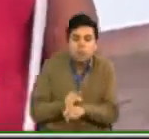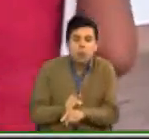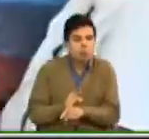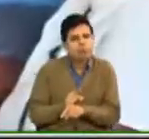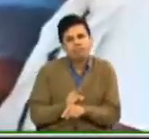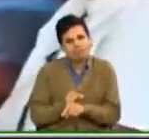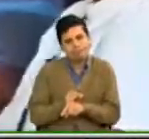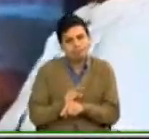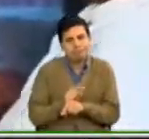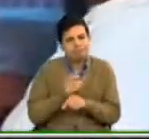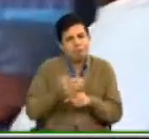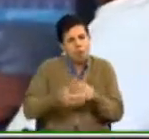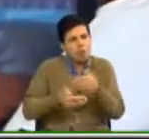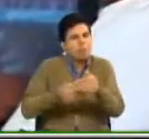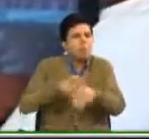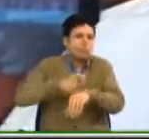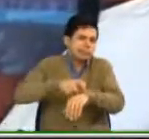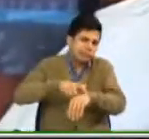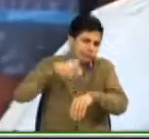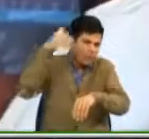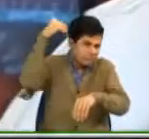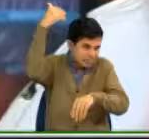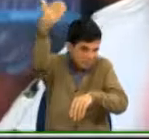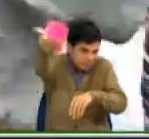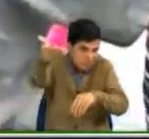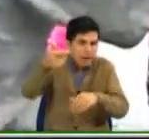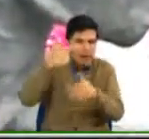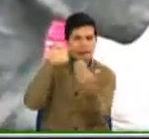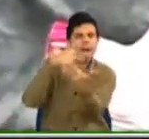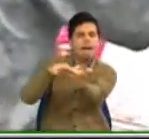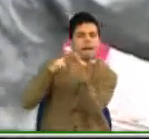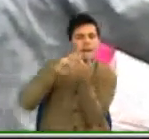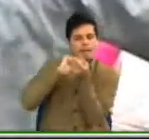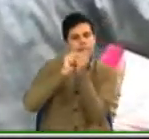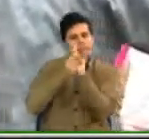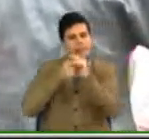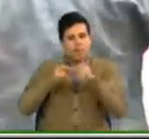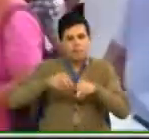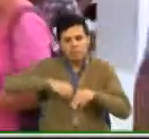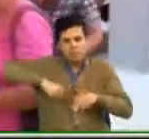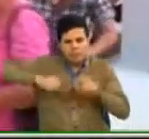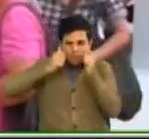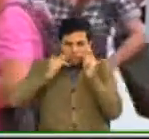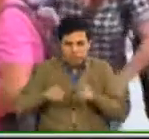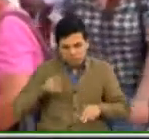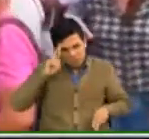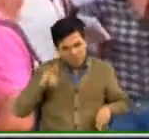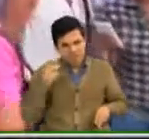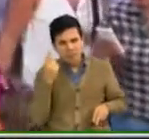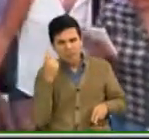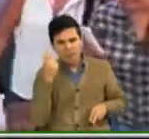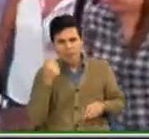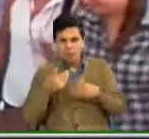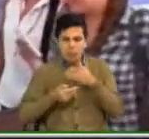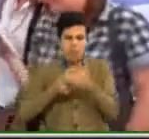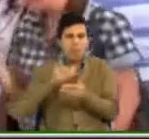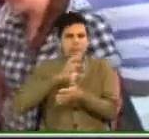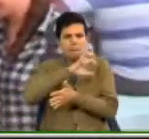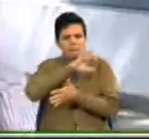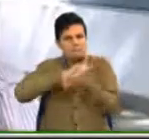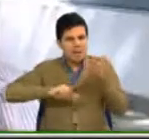de del tiempo la situación de violación de derechos humanos en el departamento y en esta zona